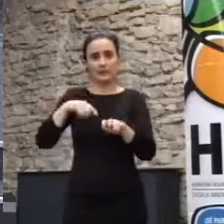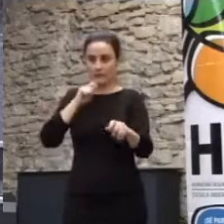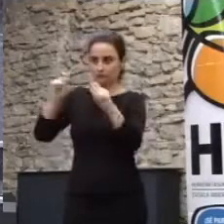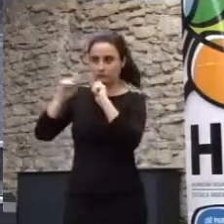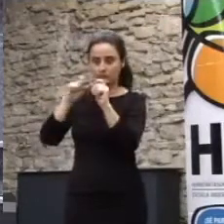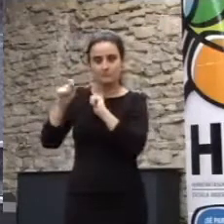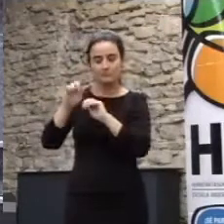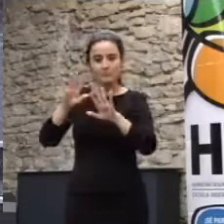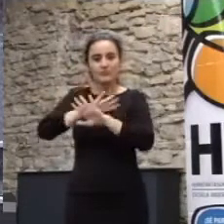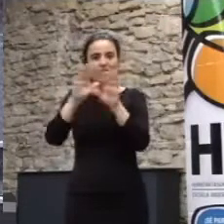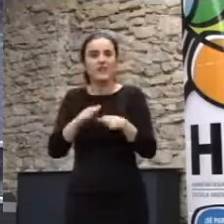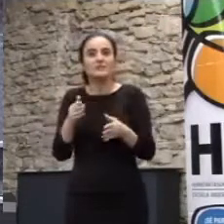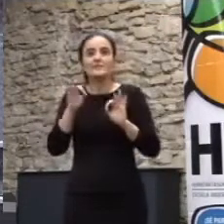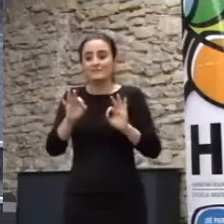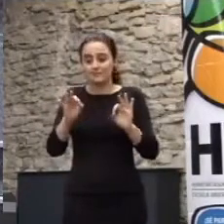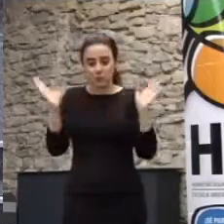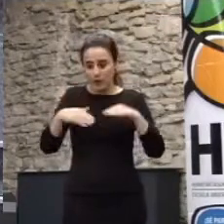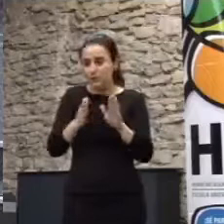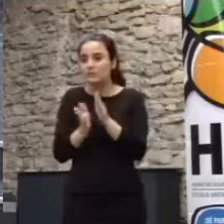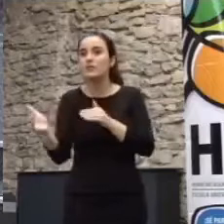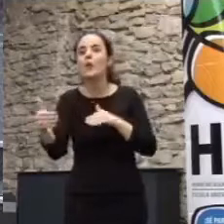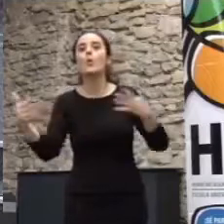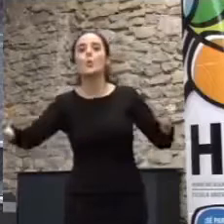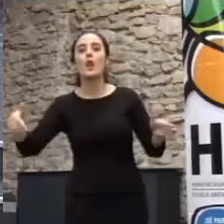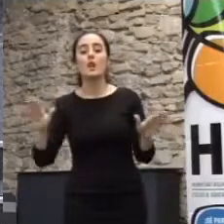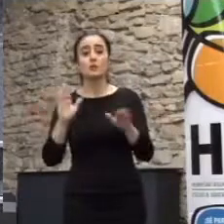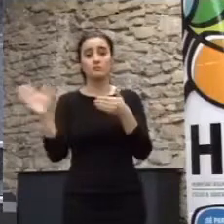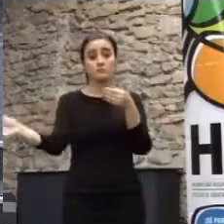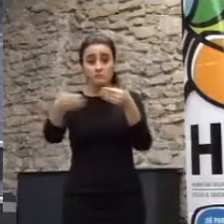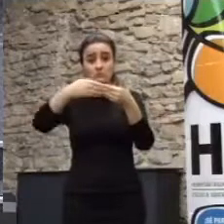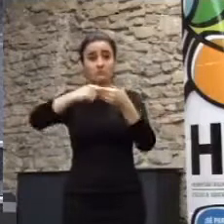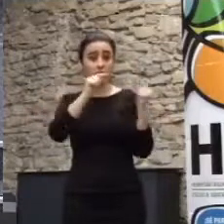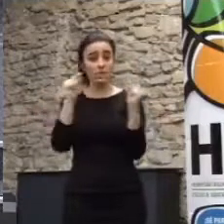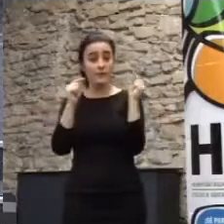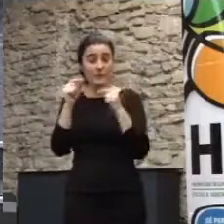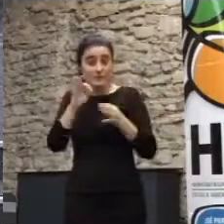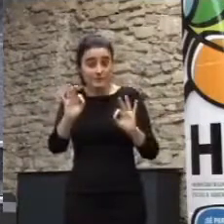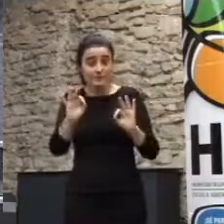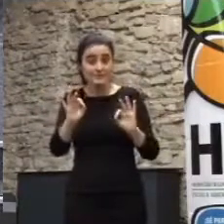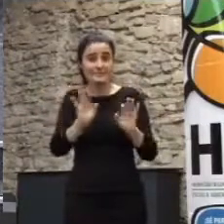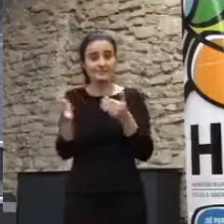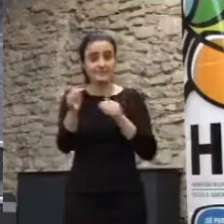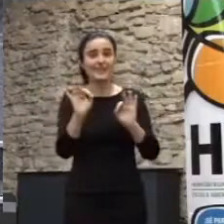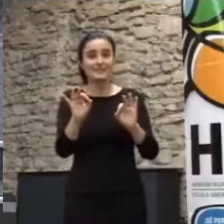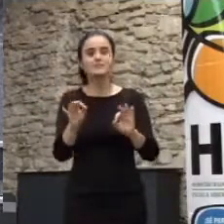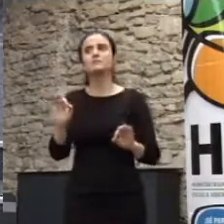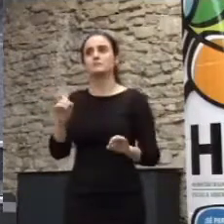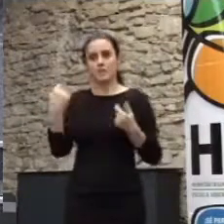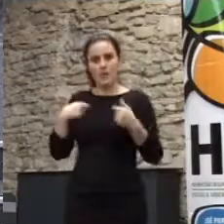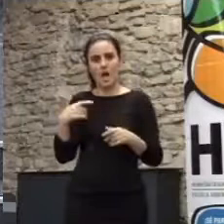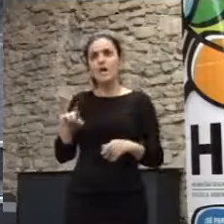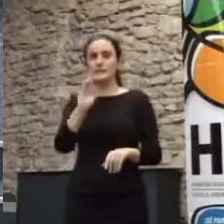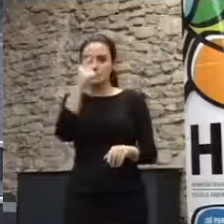Pero la alternativa, ¿cuál es? ¿Que debatan a puerta cerrada? Ya lo hacen. Sí, ya lo sé. Pero yo quiero estar ahí para